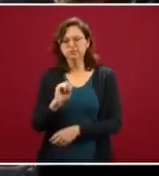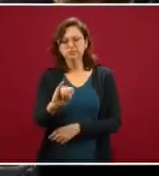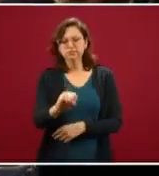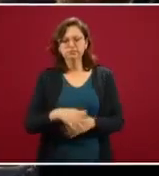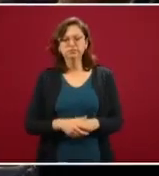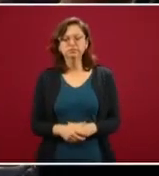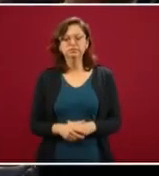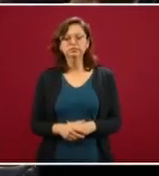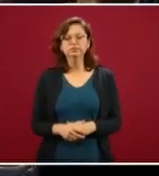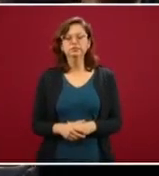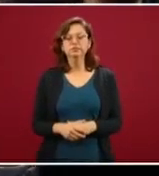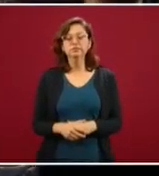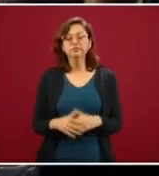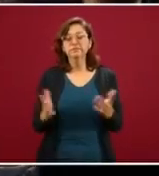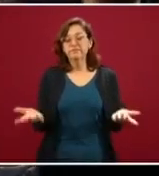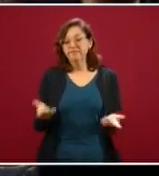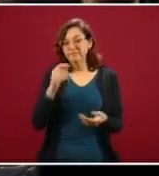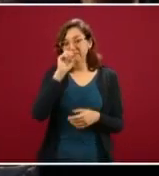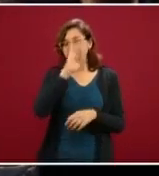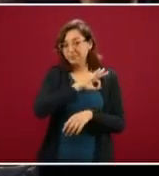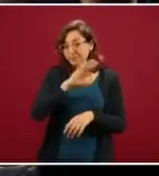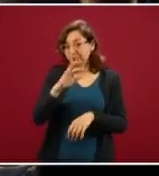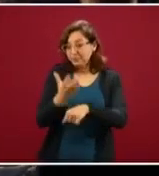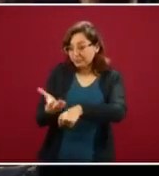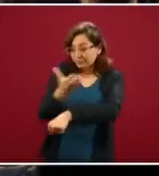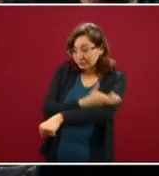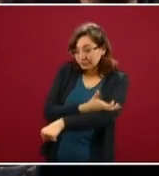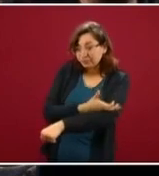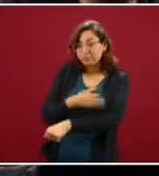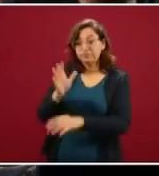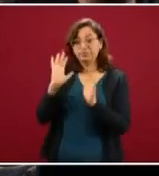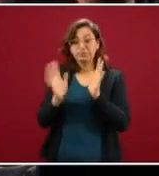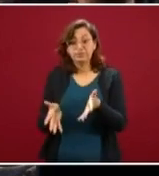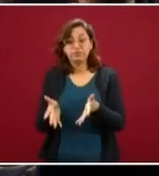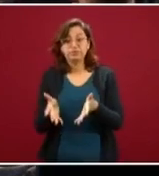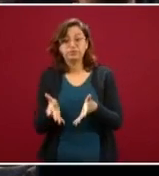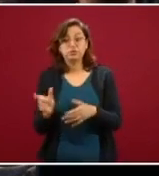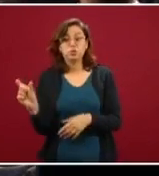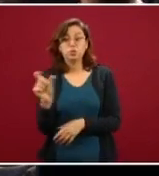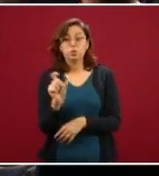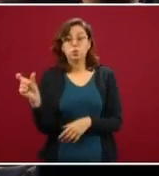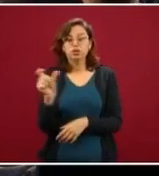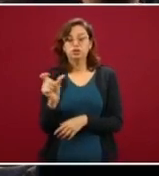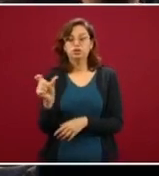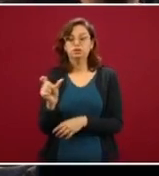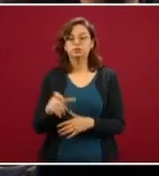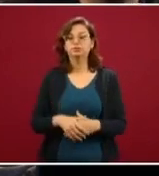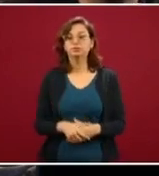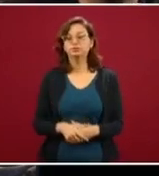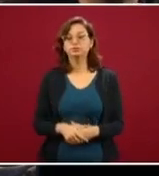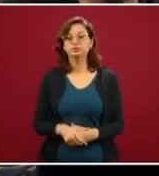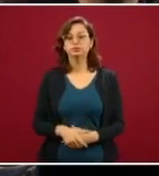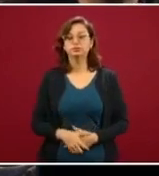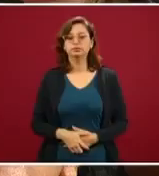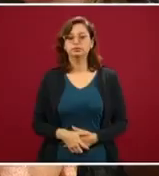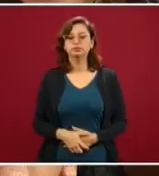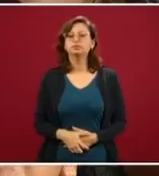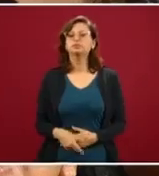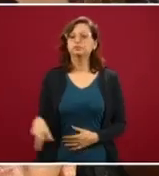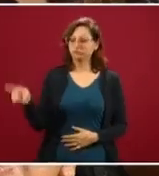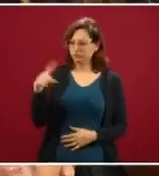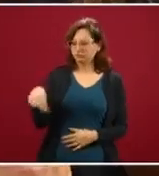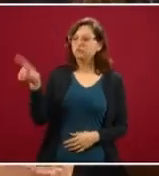hubiera un acompañamiento ya desde, pues ya, y aparte, ¿para cuándo sería este encuentro? Ellas están dispuestas a